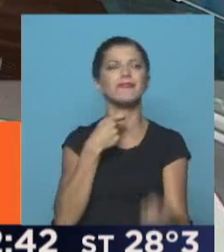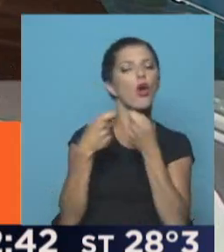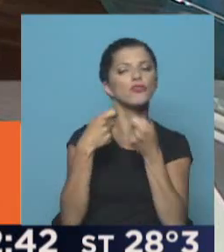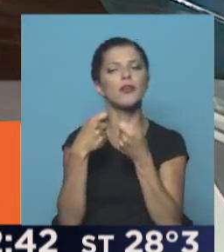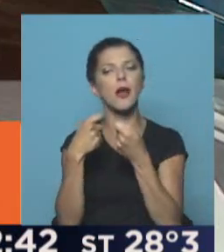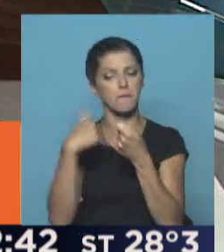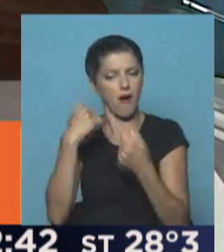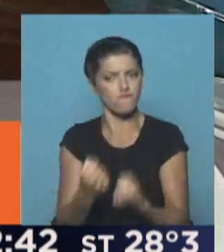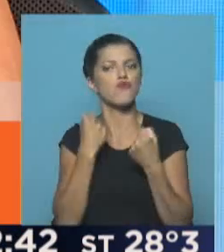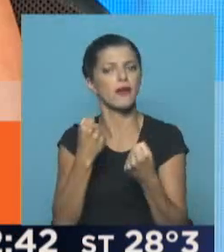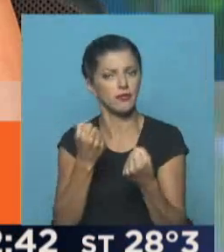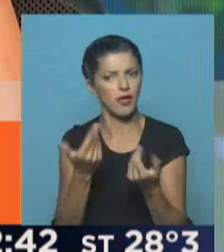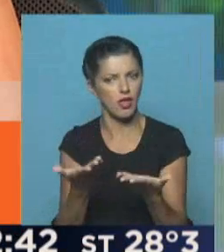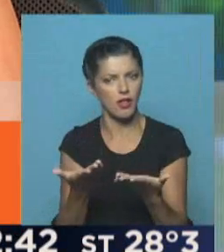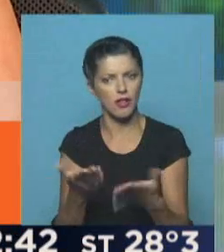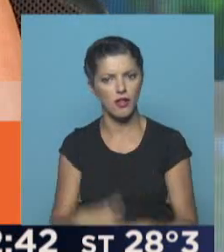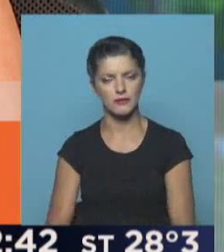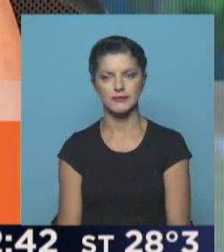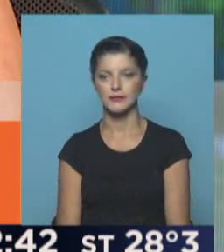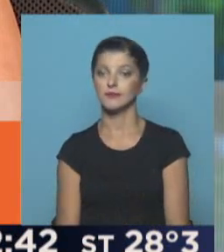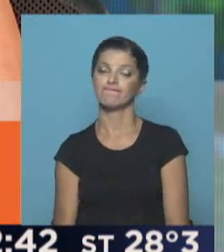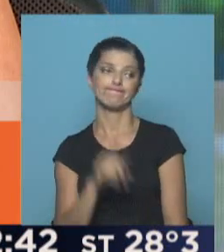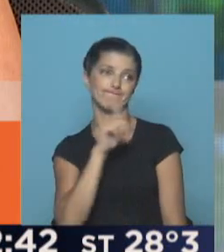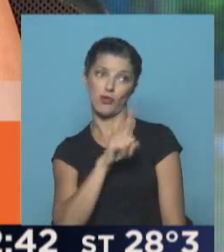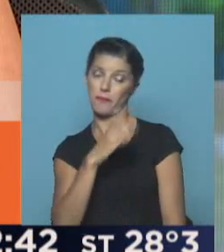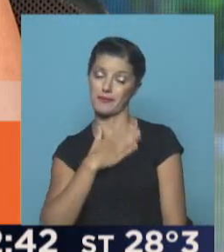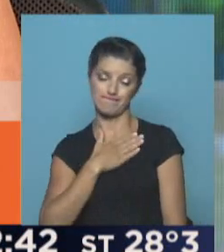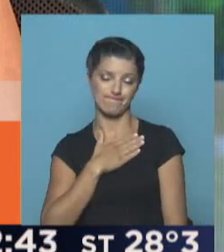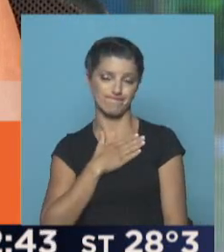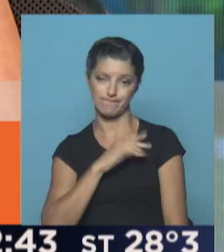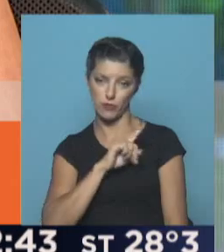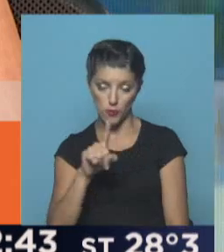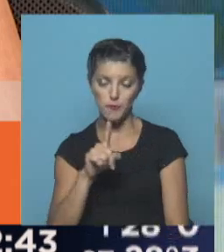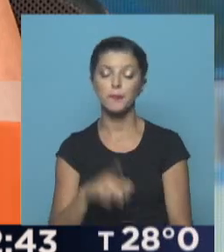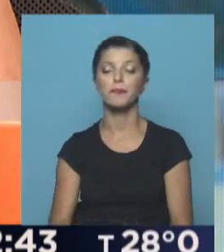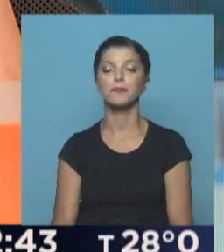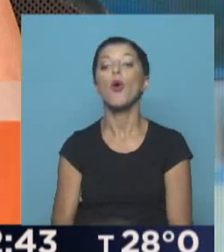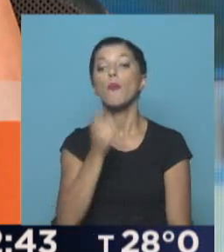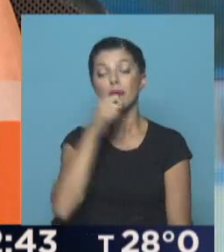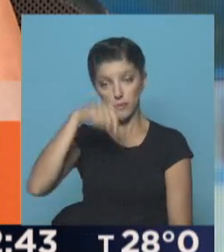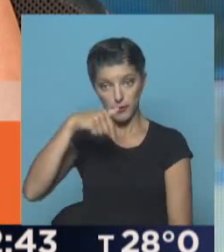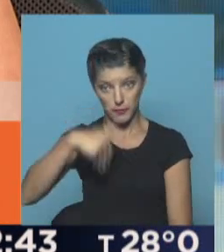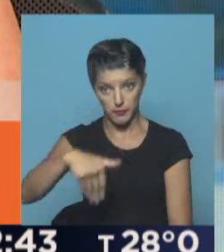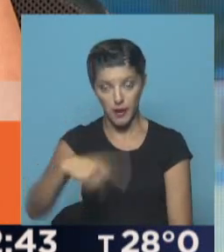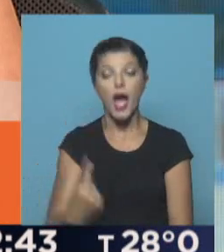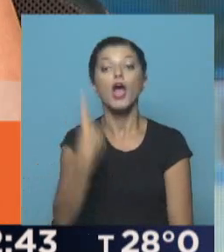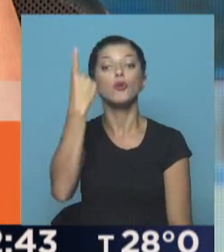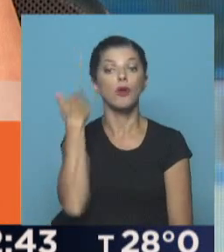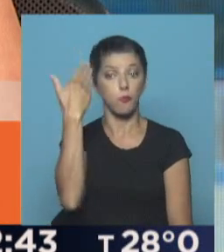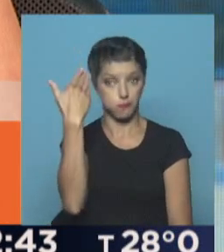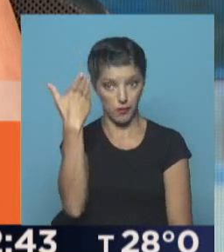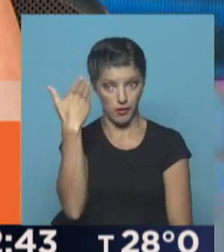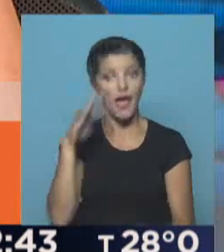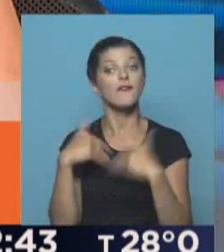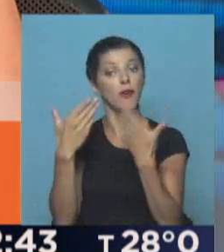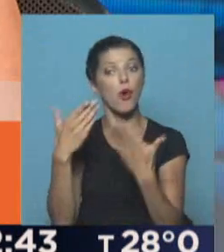mayor fortaleza con Estados Unidos? No, sinceramente no lo veo. Por ejemplo, en estos días el único jefe de Estado que se pronunció abiertamente en favor de